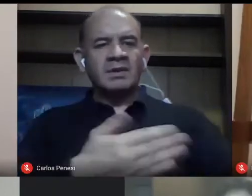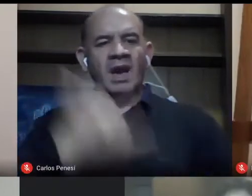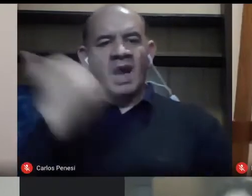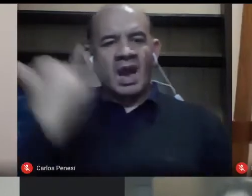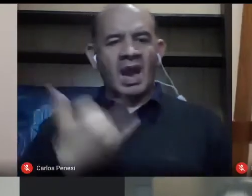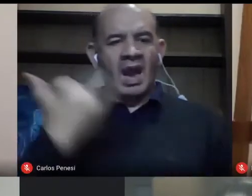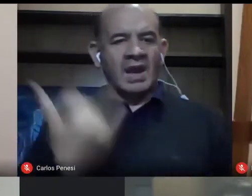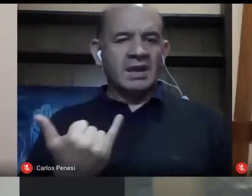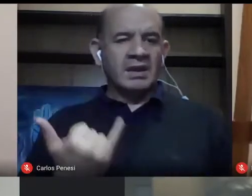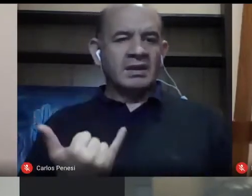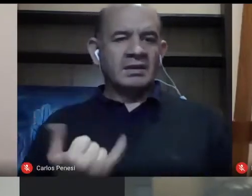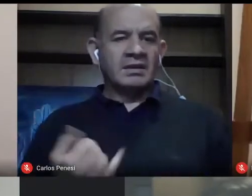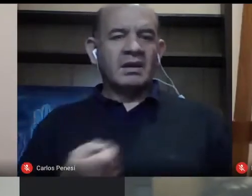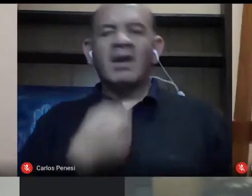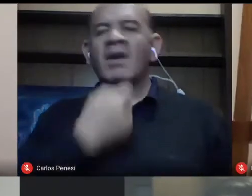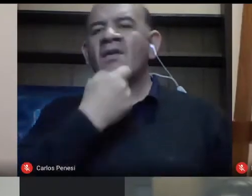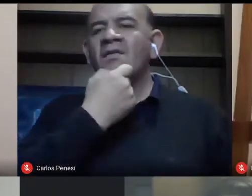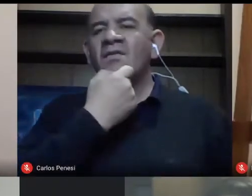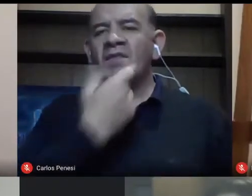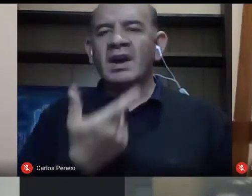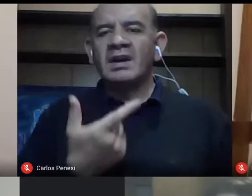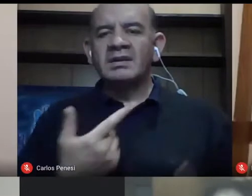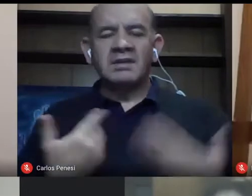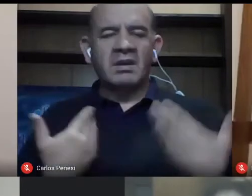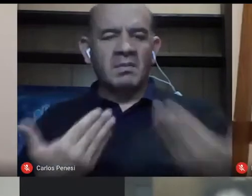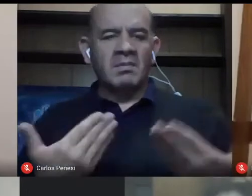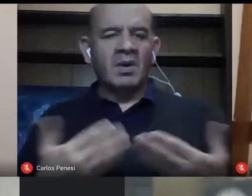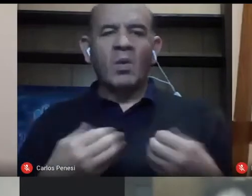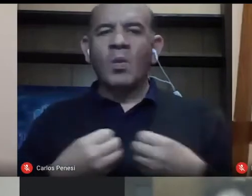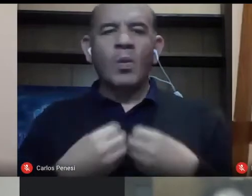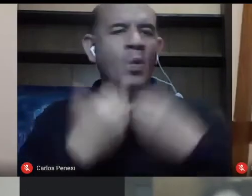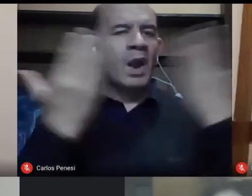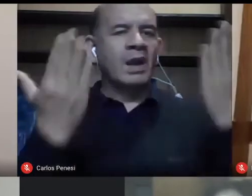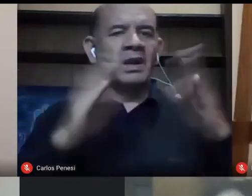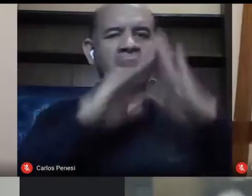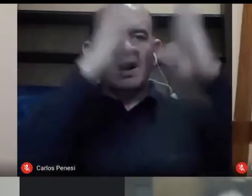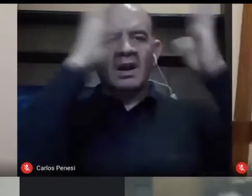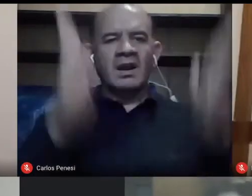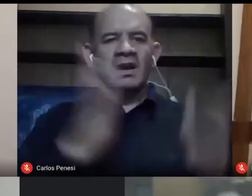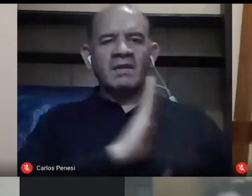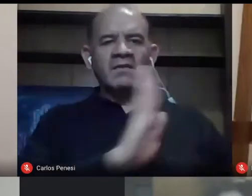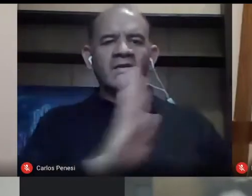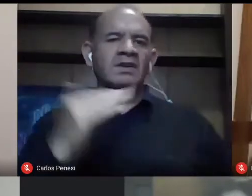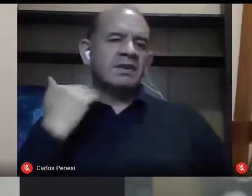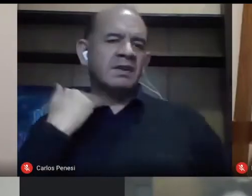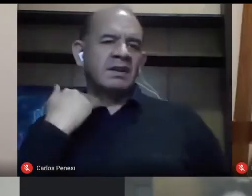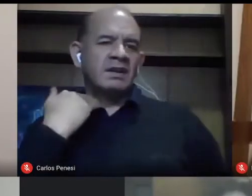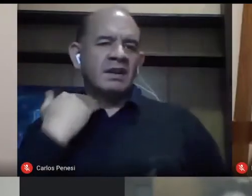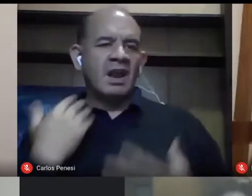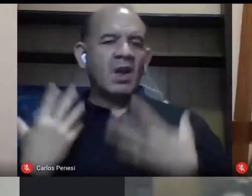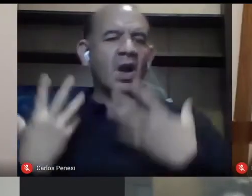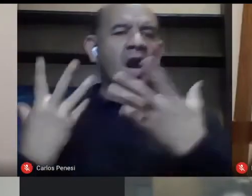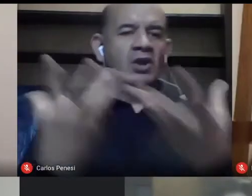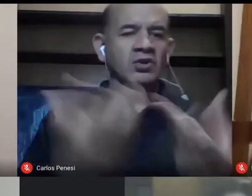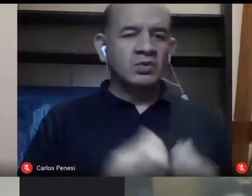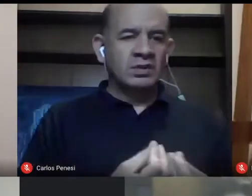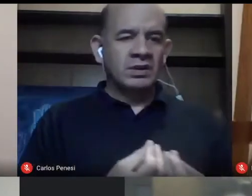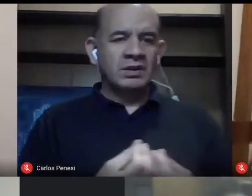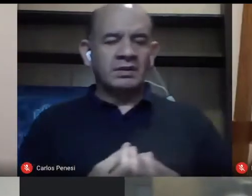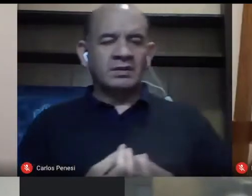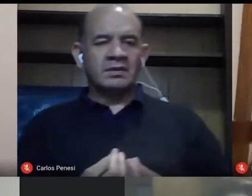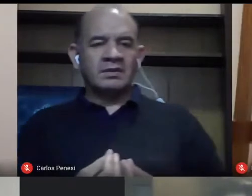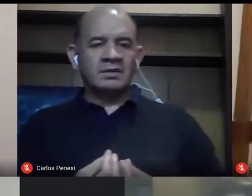eso ya sirve per se para ir a cualquier biblioteca que esté constituida en